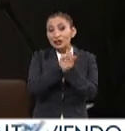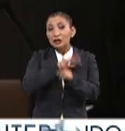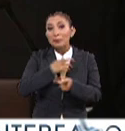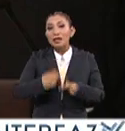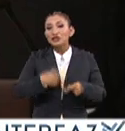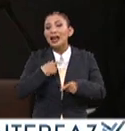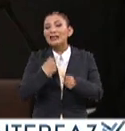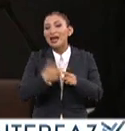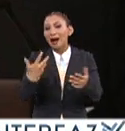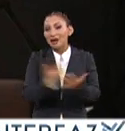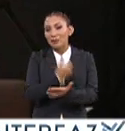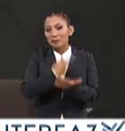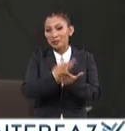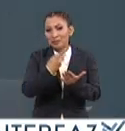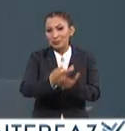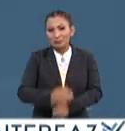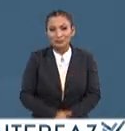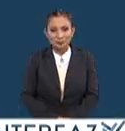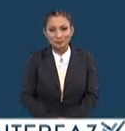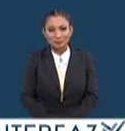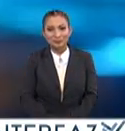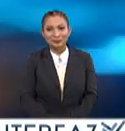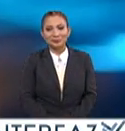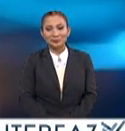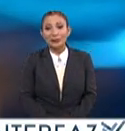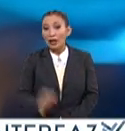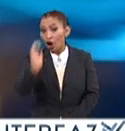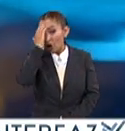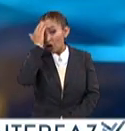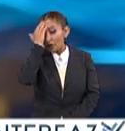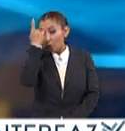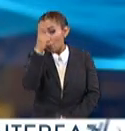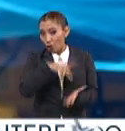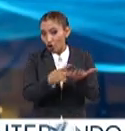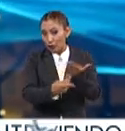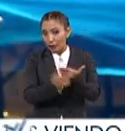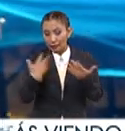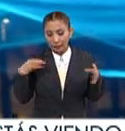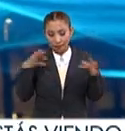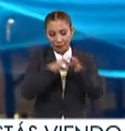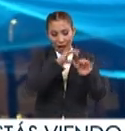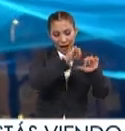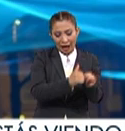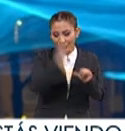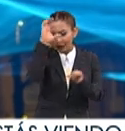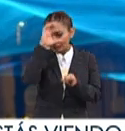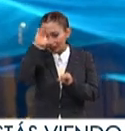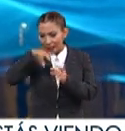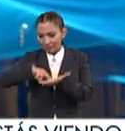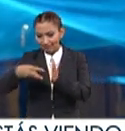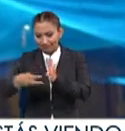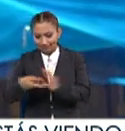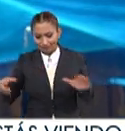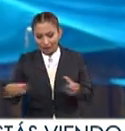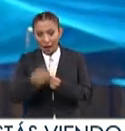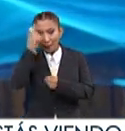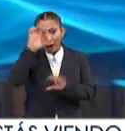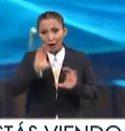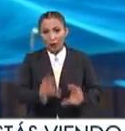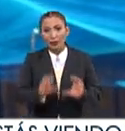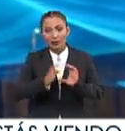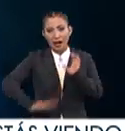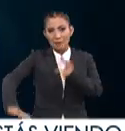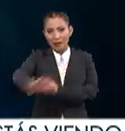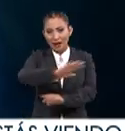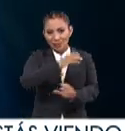los galardonados de este año. Y conoce un proyecto que combina arte, ciencia y arquitectura para cuidar